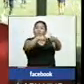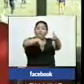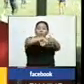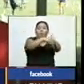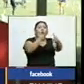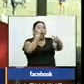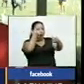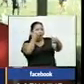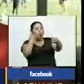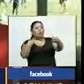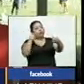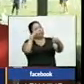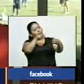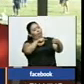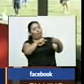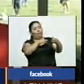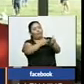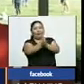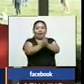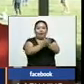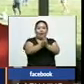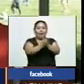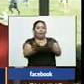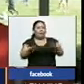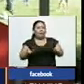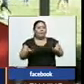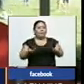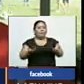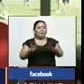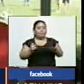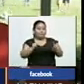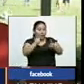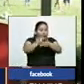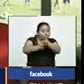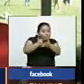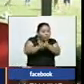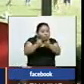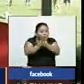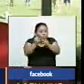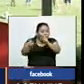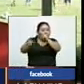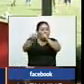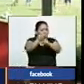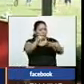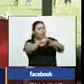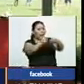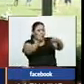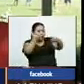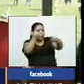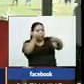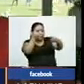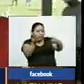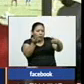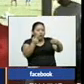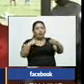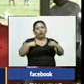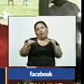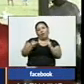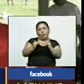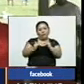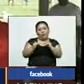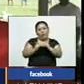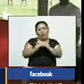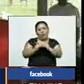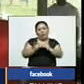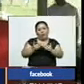los veo con mucho interés de querer conseguir cosas importantes a tierna edad. Y yo, pues, igual, ¿verdad?